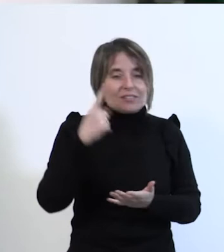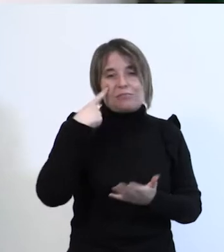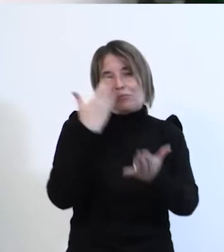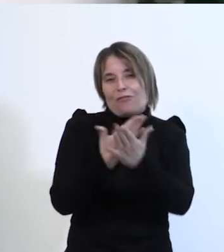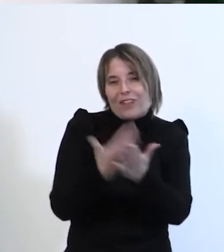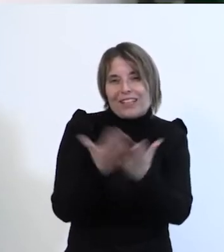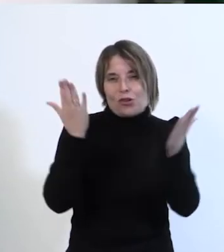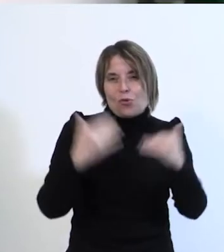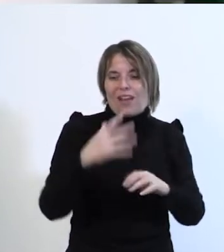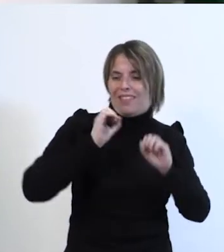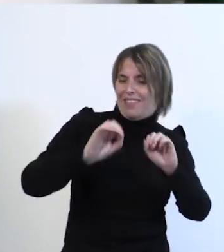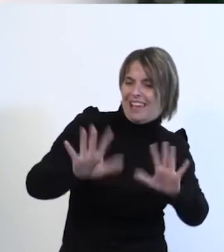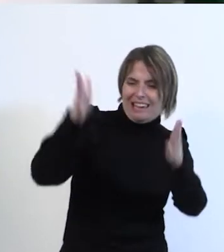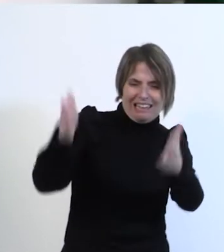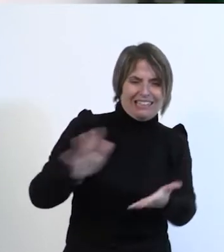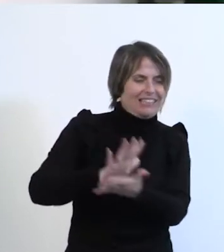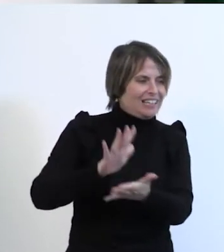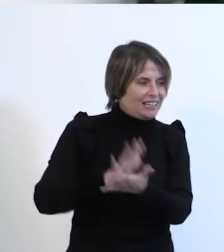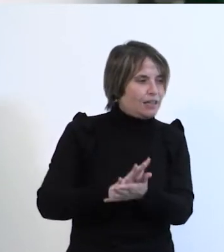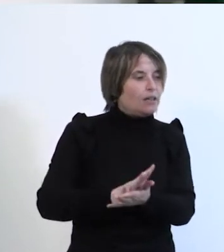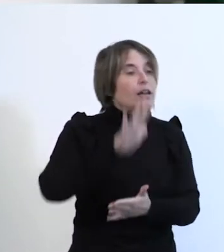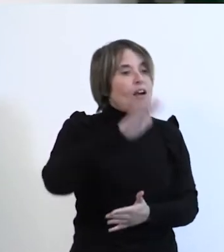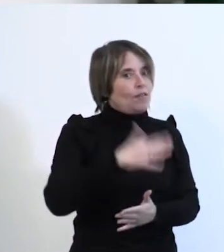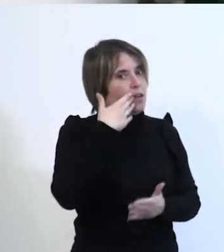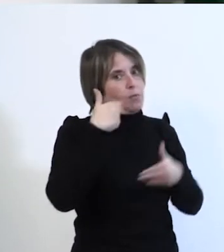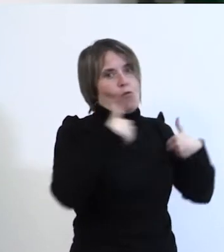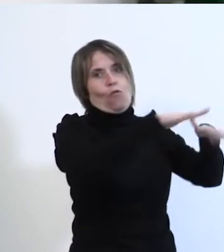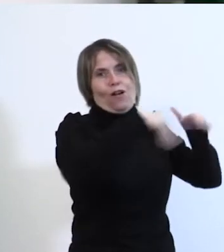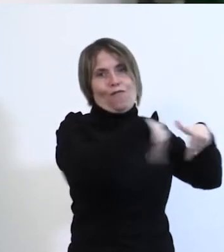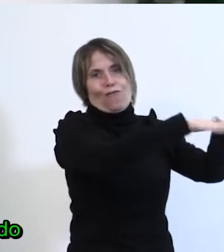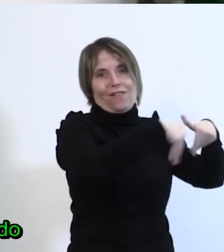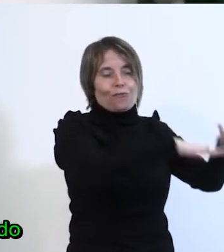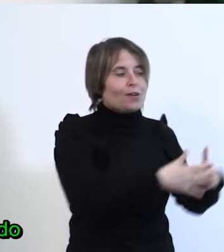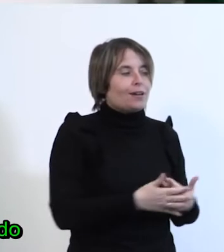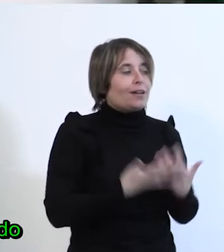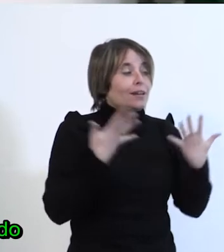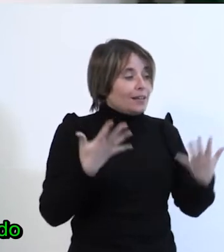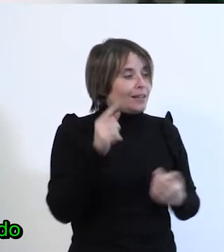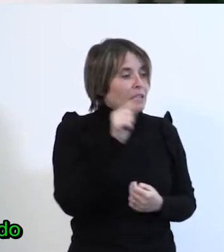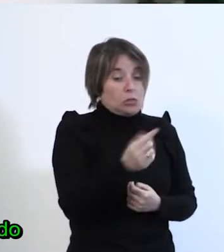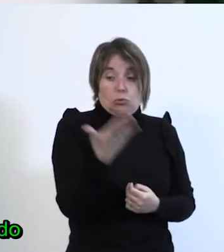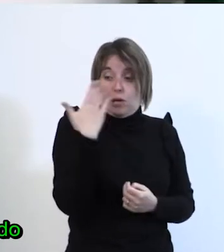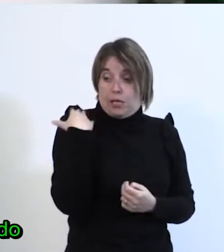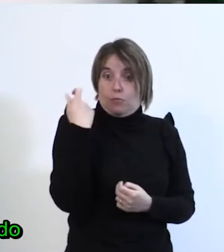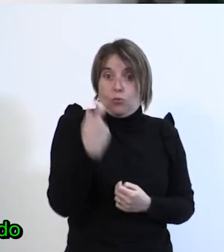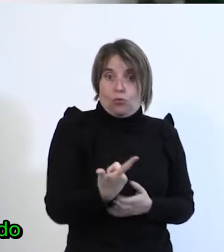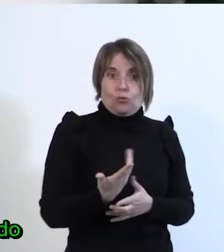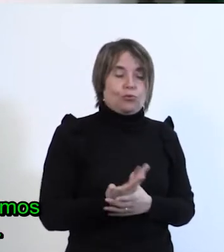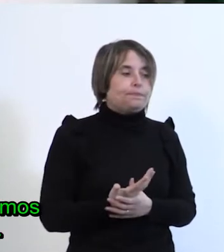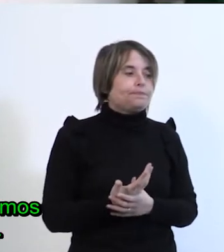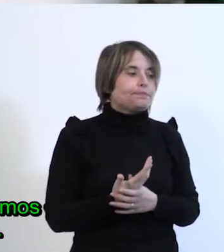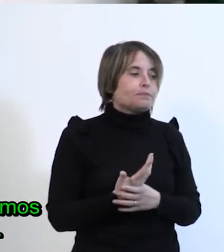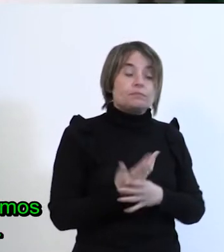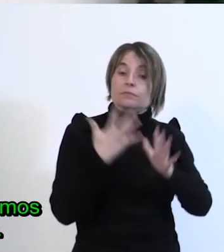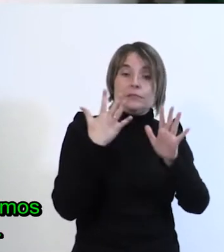qué, no tienen fundamento, dejen a la muchacha, y se las lograron quitar. Entonces, eso hace poco ha